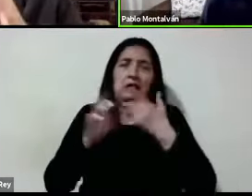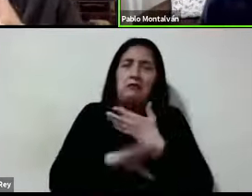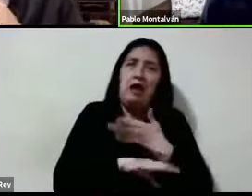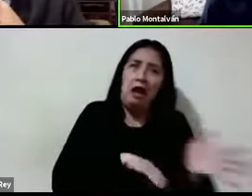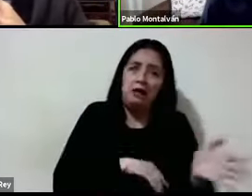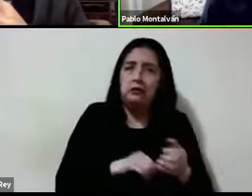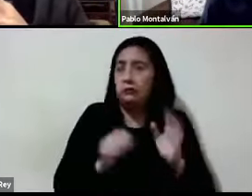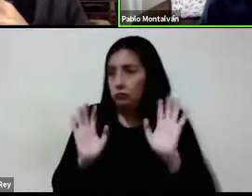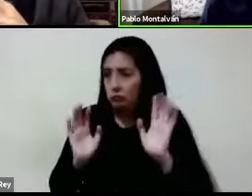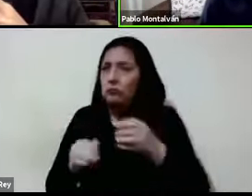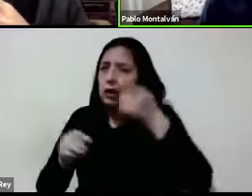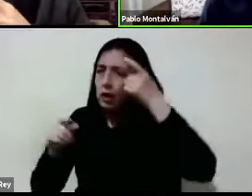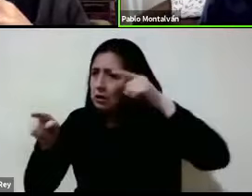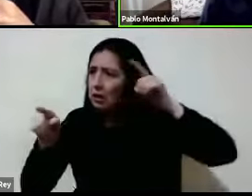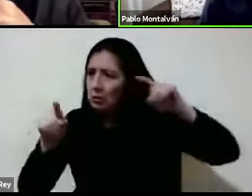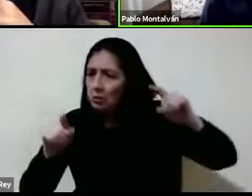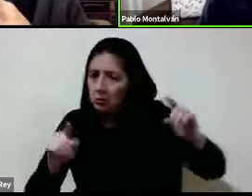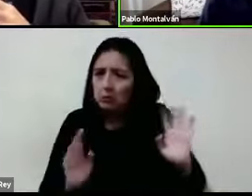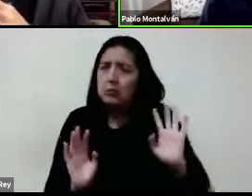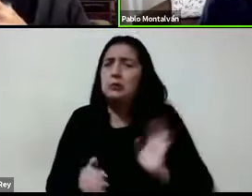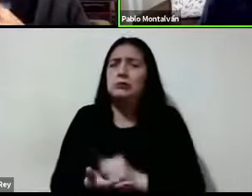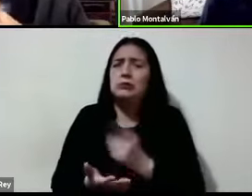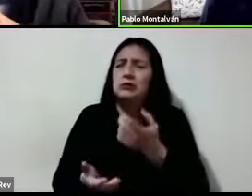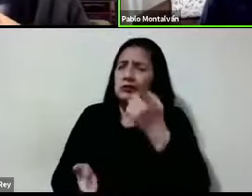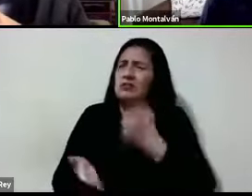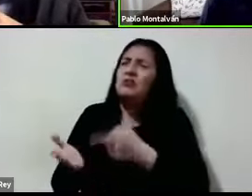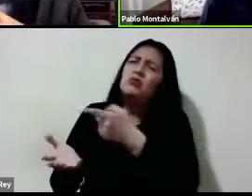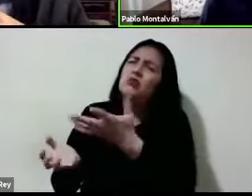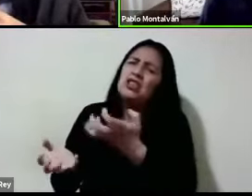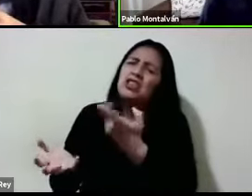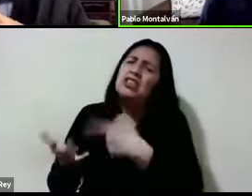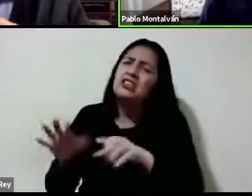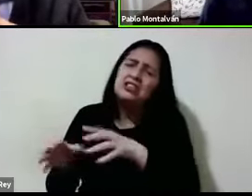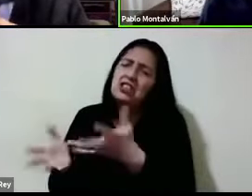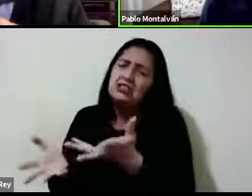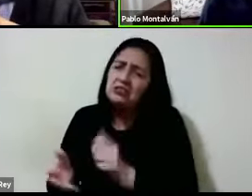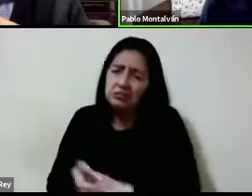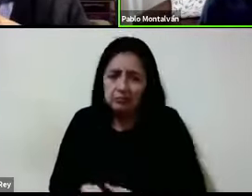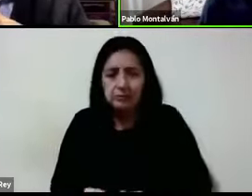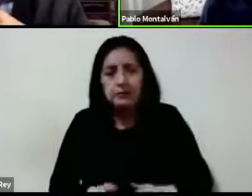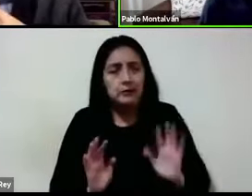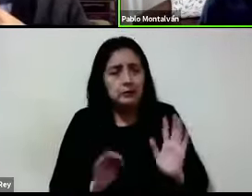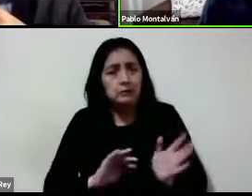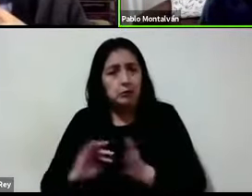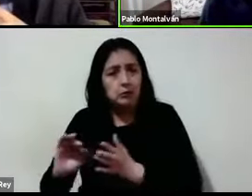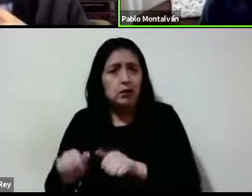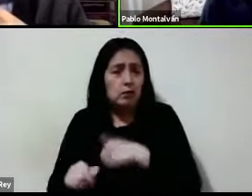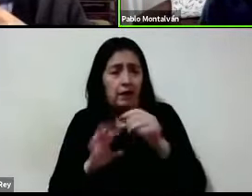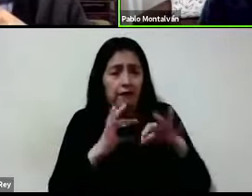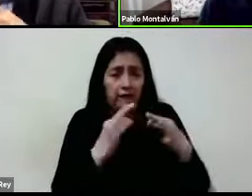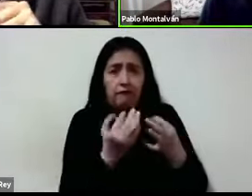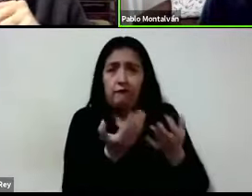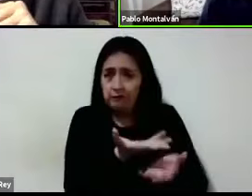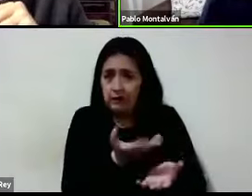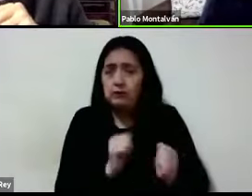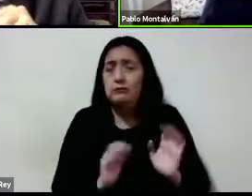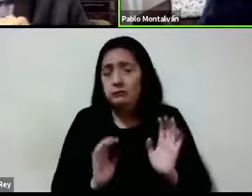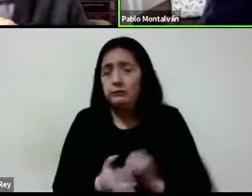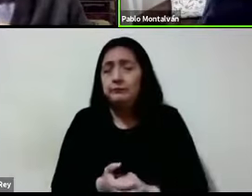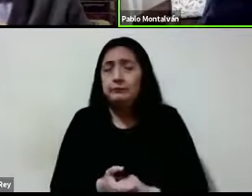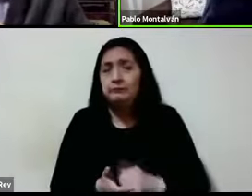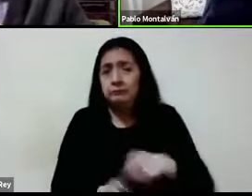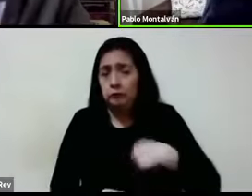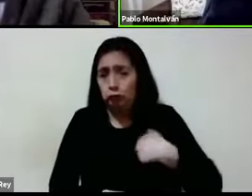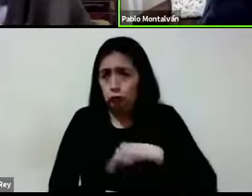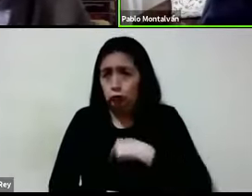a acuerdos en ese sentido respecto de qué cosas quieren hacer, ¿no? Y por otro lado, en la familia también, bueno,